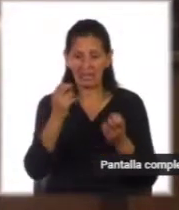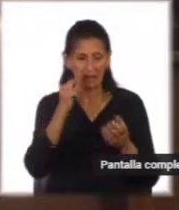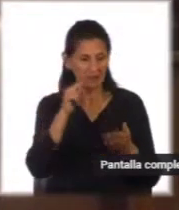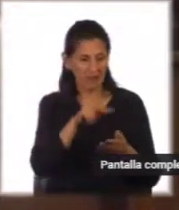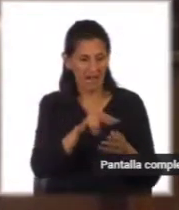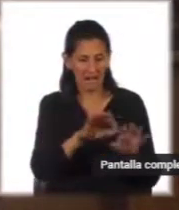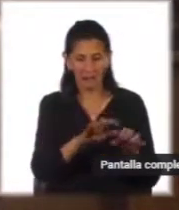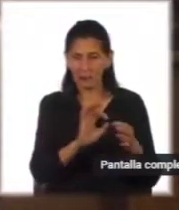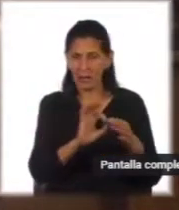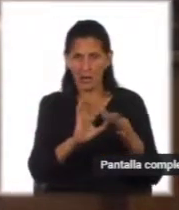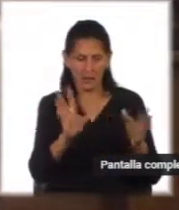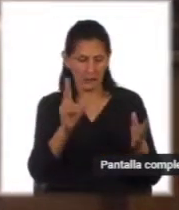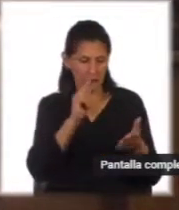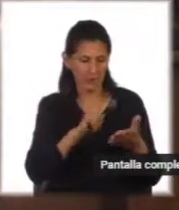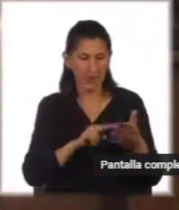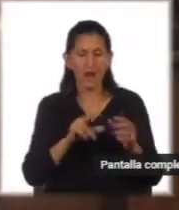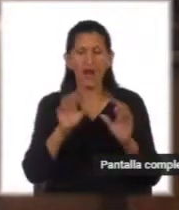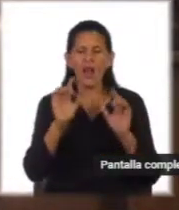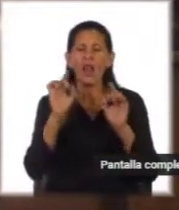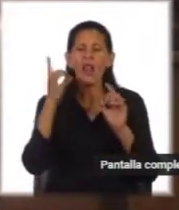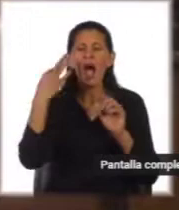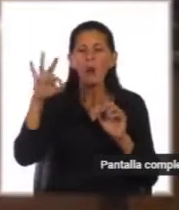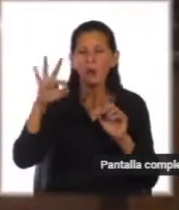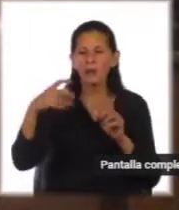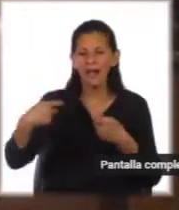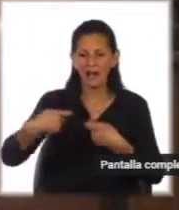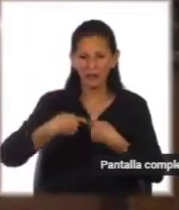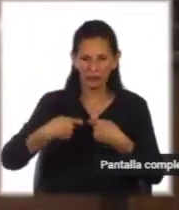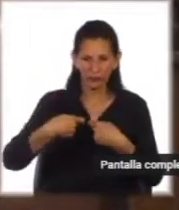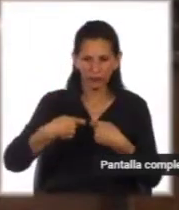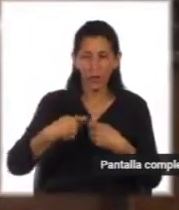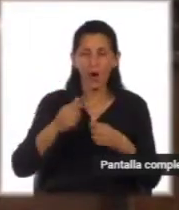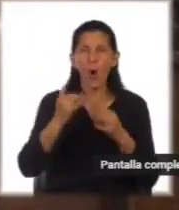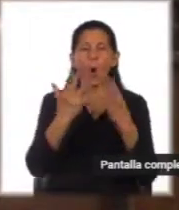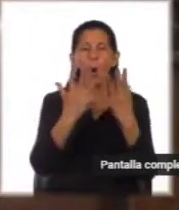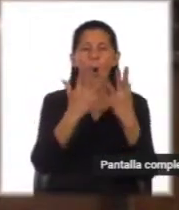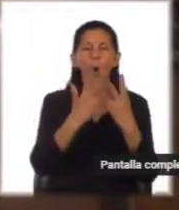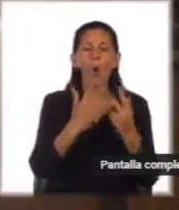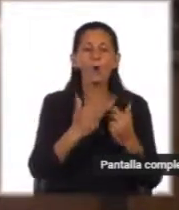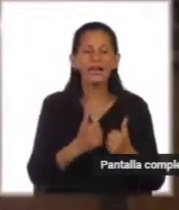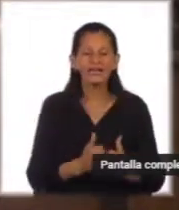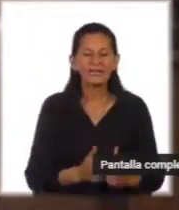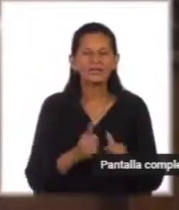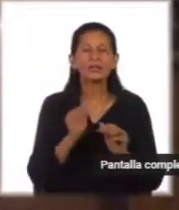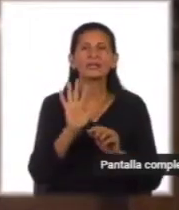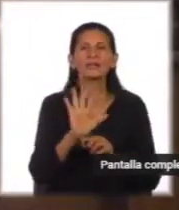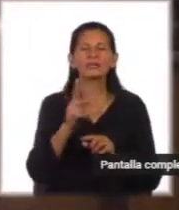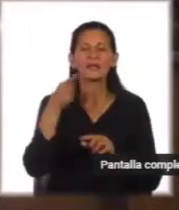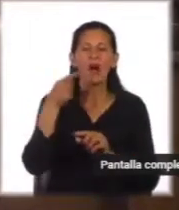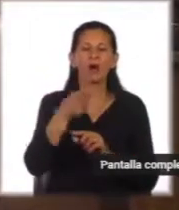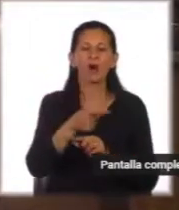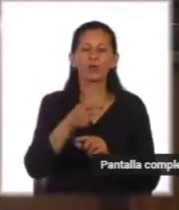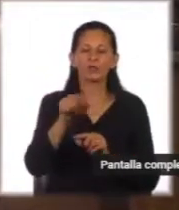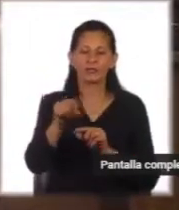única presión que recibimos fue de organizaciones que estaban en contra de esta ley,